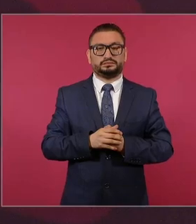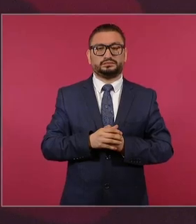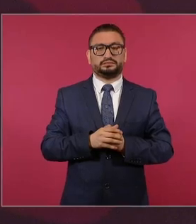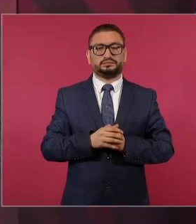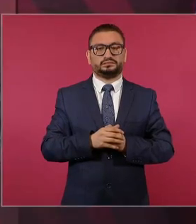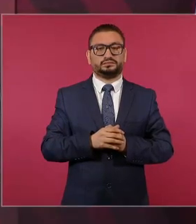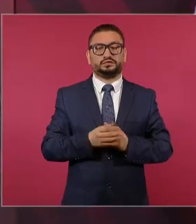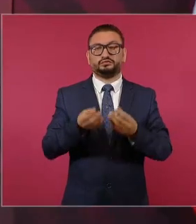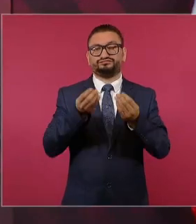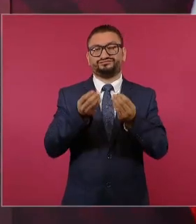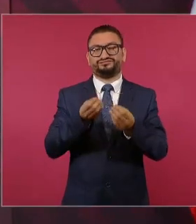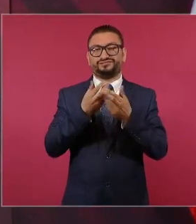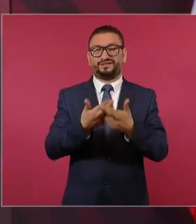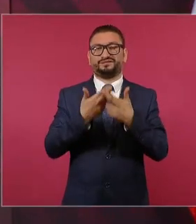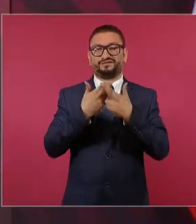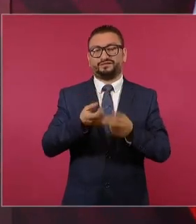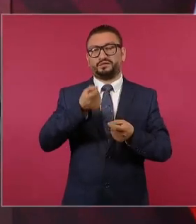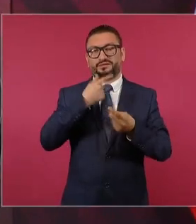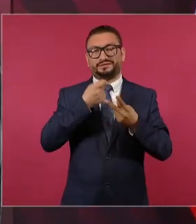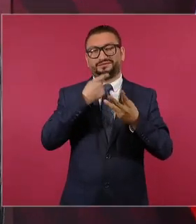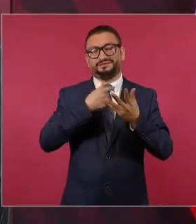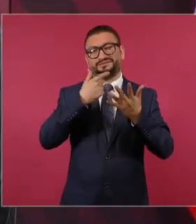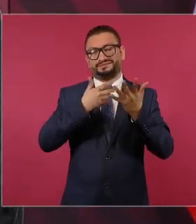Un buen cóctel.